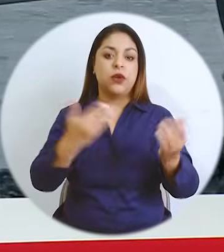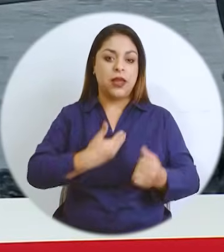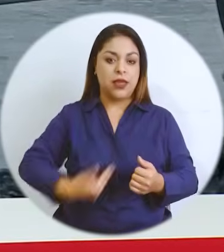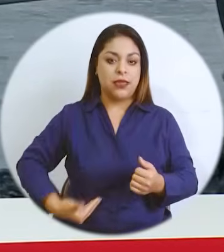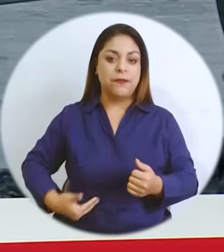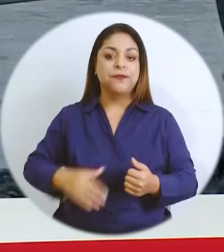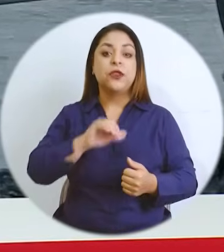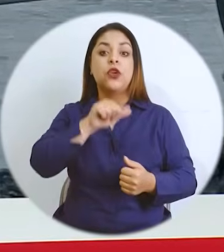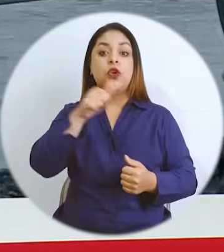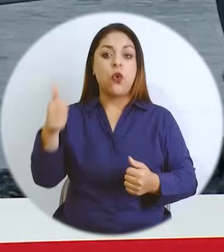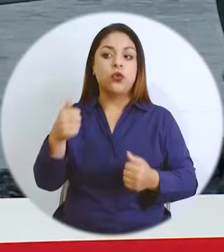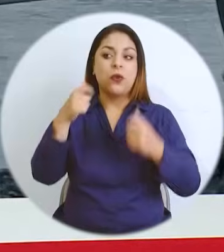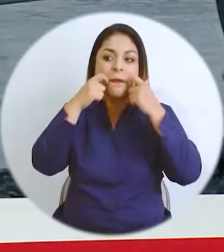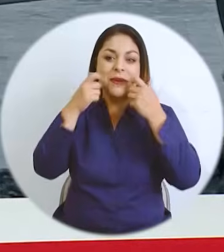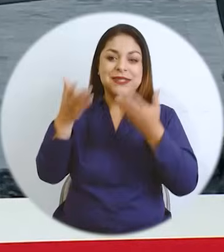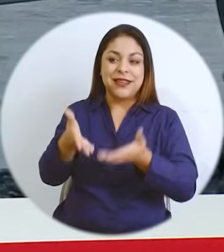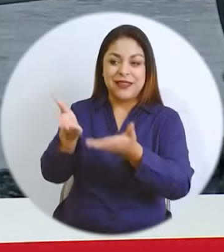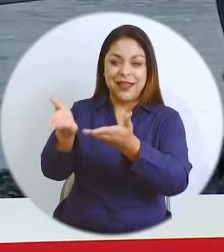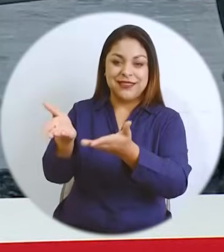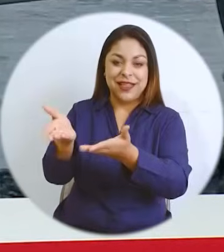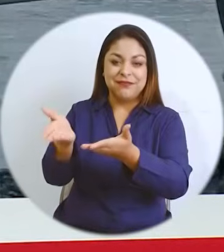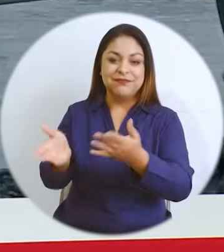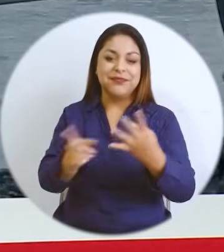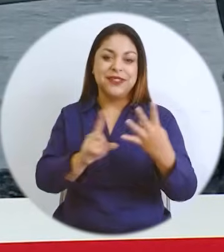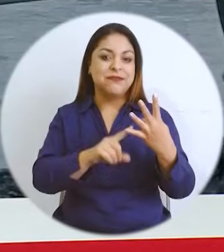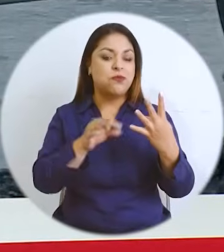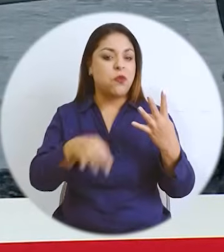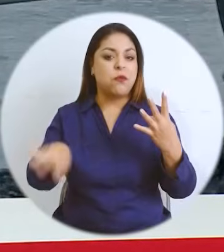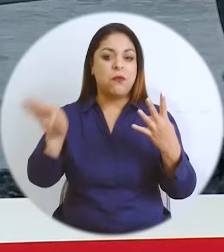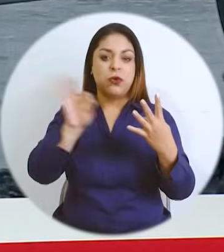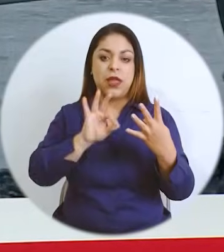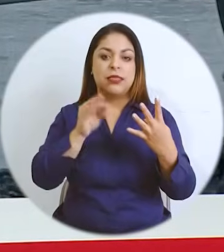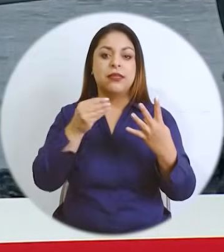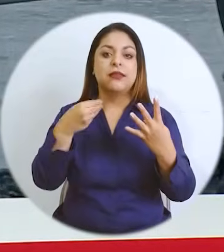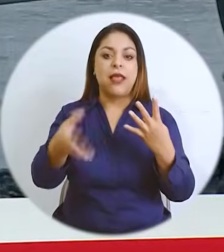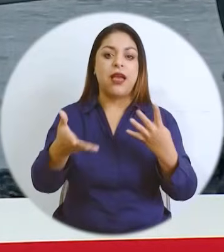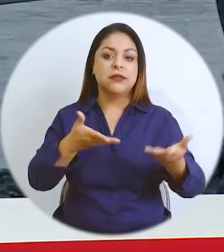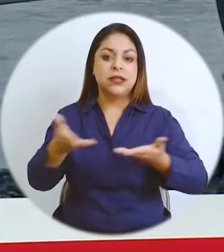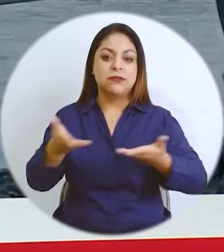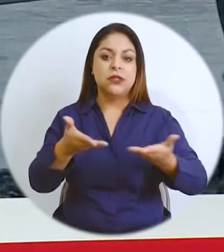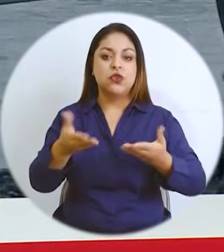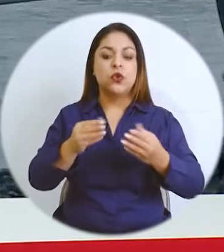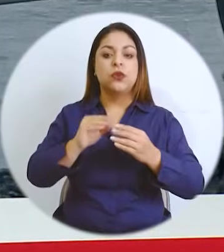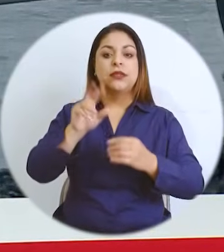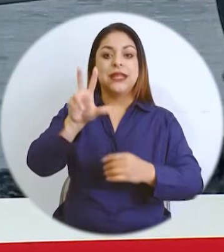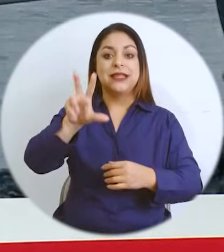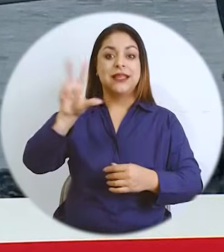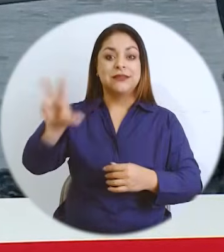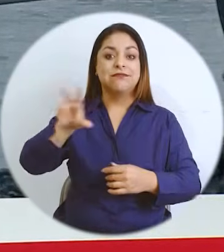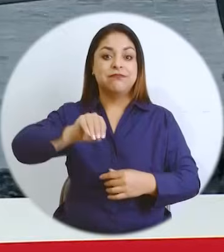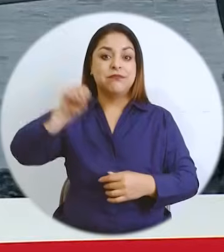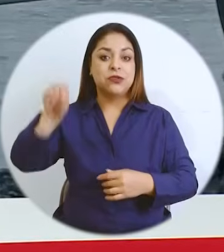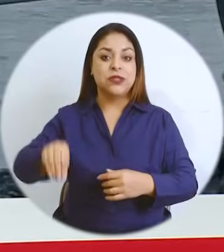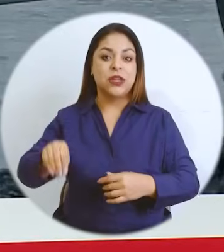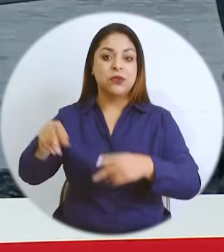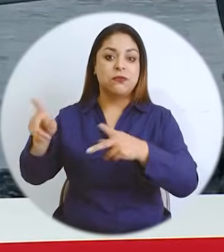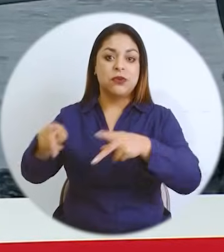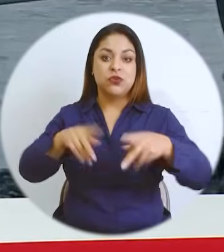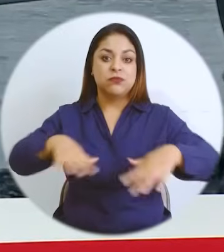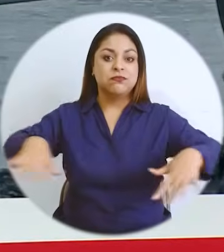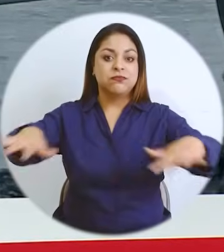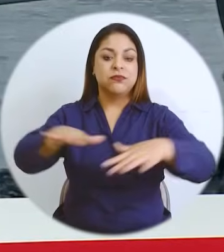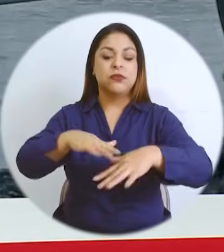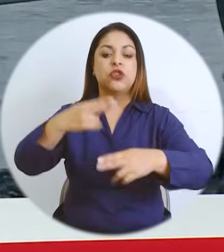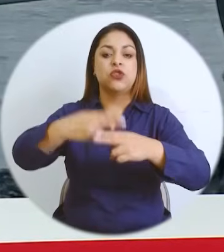que estamos acá presentes con representantes de estos actores que brindan el servicio a 33% de la población nacional, que son